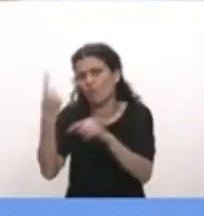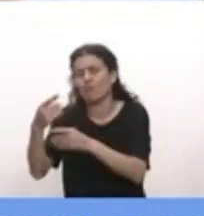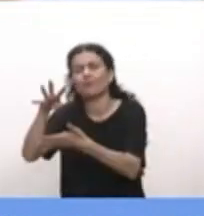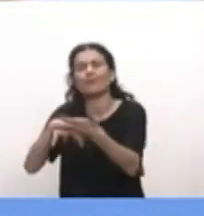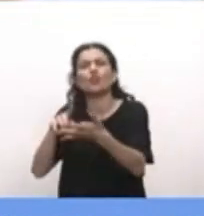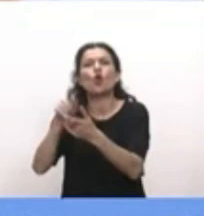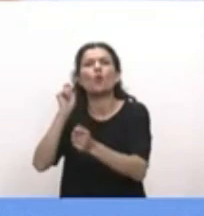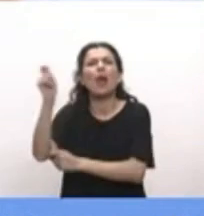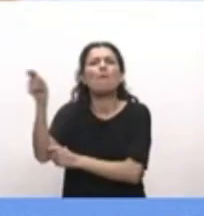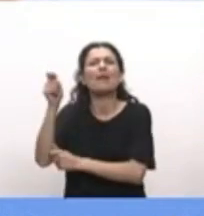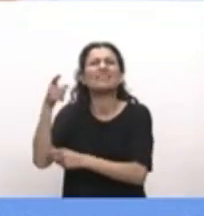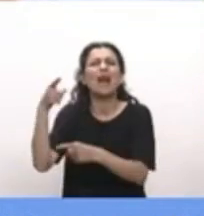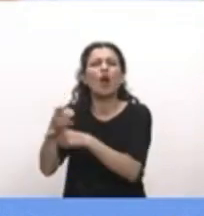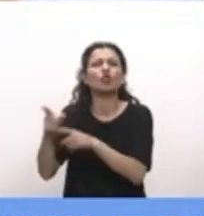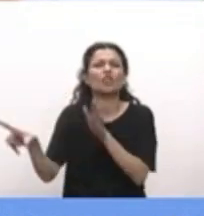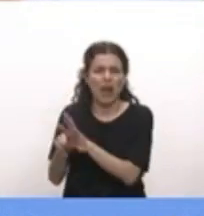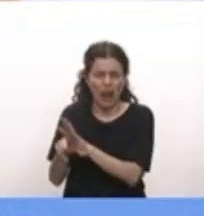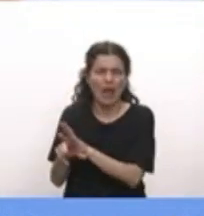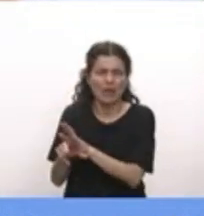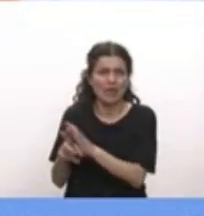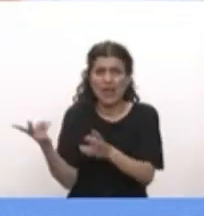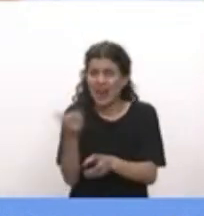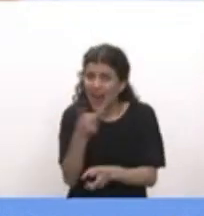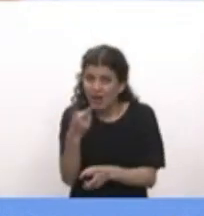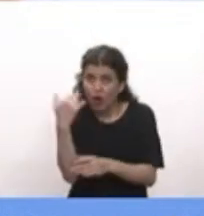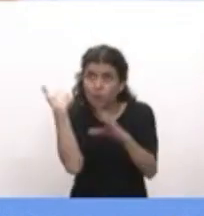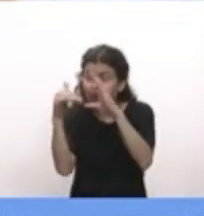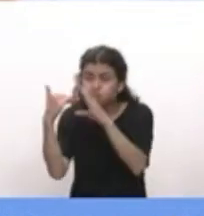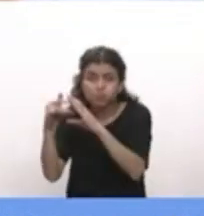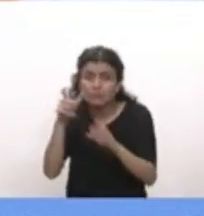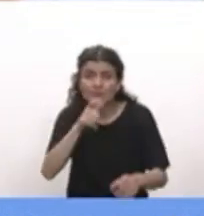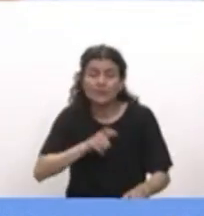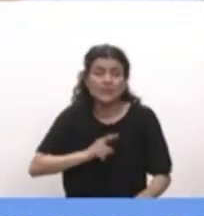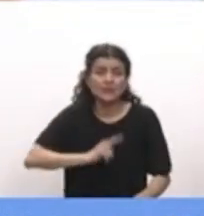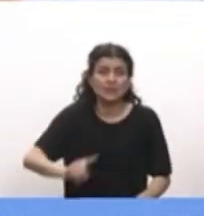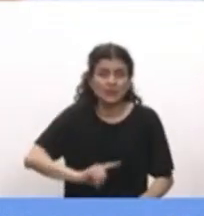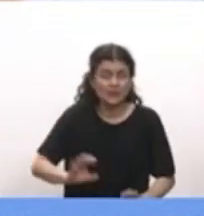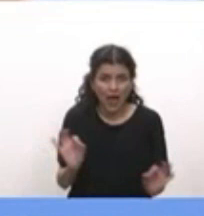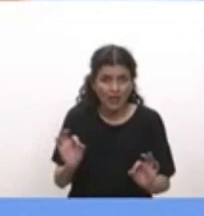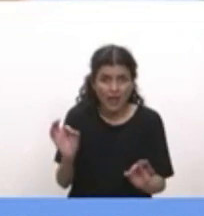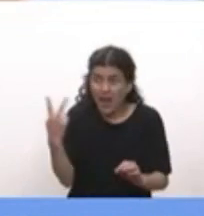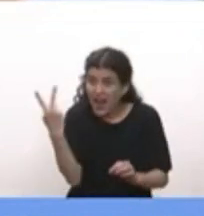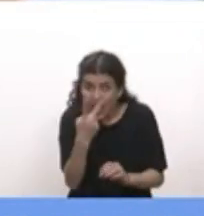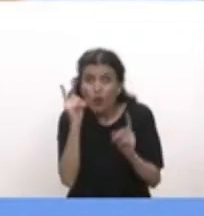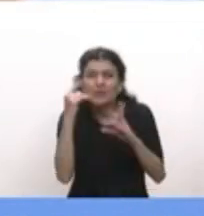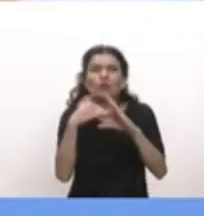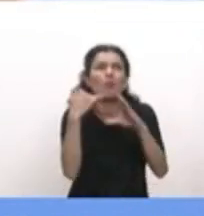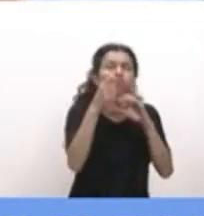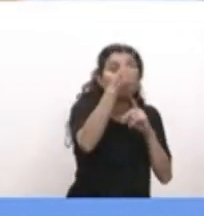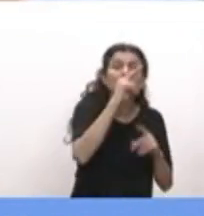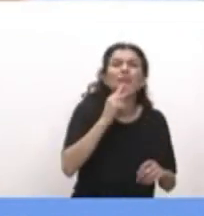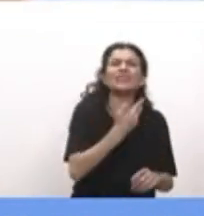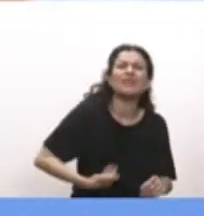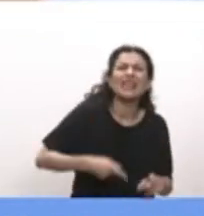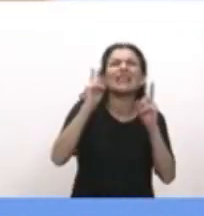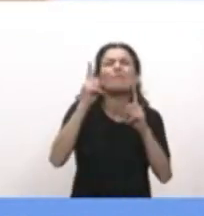pesca ilegal. Las dos también fueron recibidas por la canciller Diana Mondino. Me parece que, como